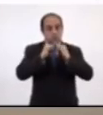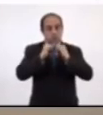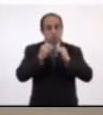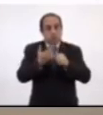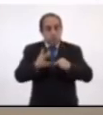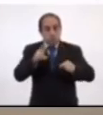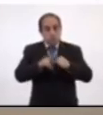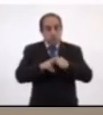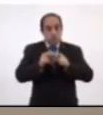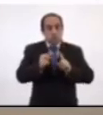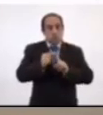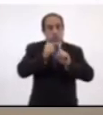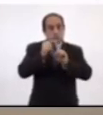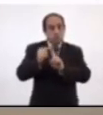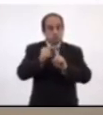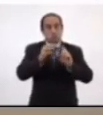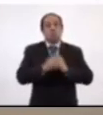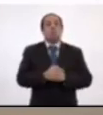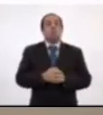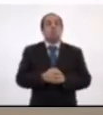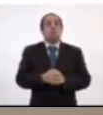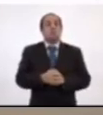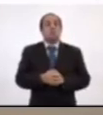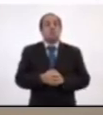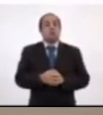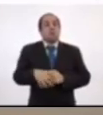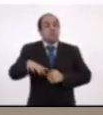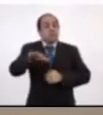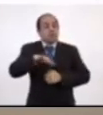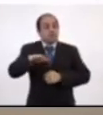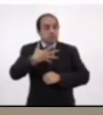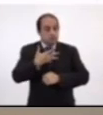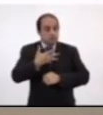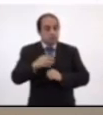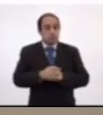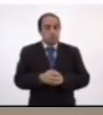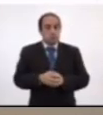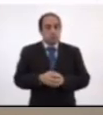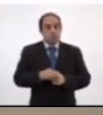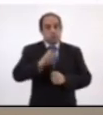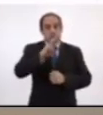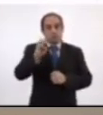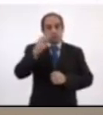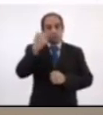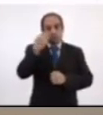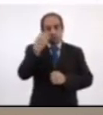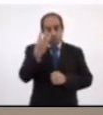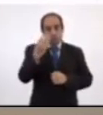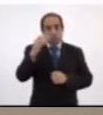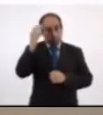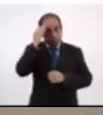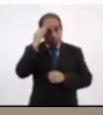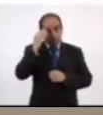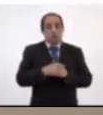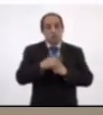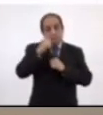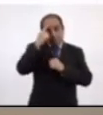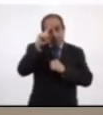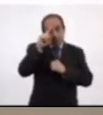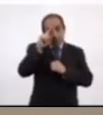de Referencia, donde básicamente se tendrán 303 camas